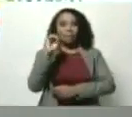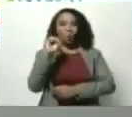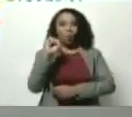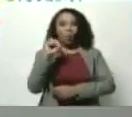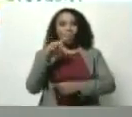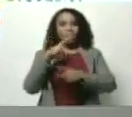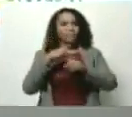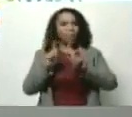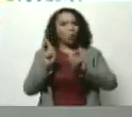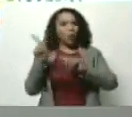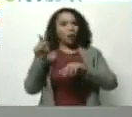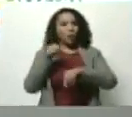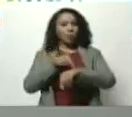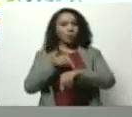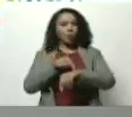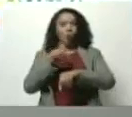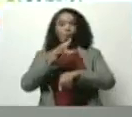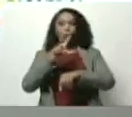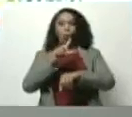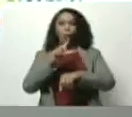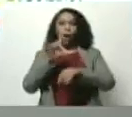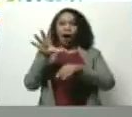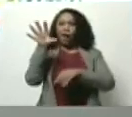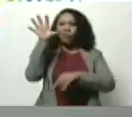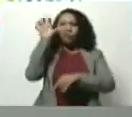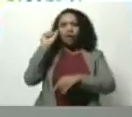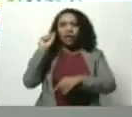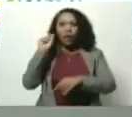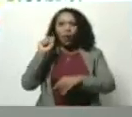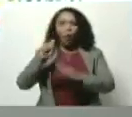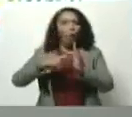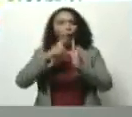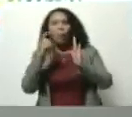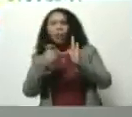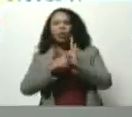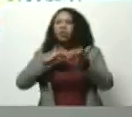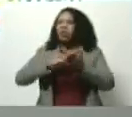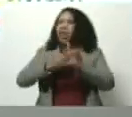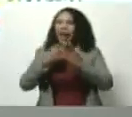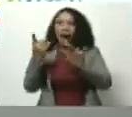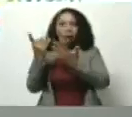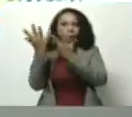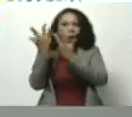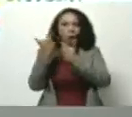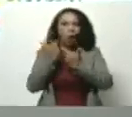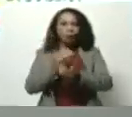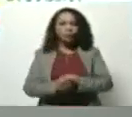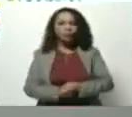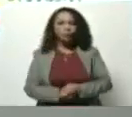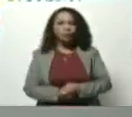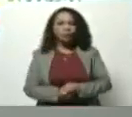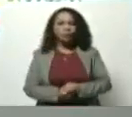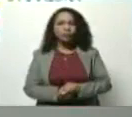en ese momento no compré en un título totalmente significado de lo que me decía antes